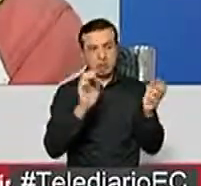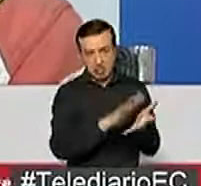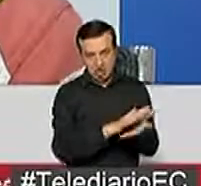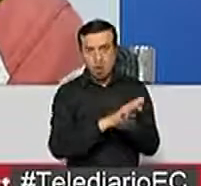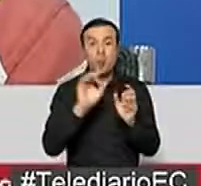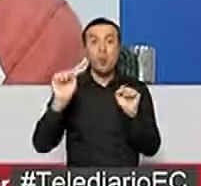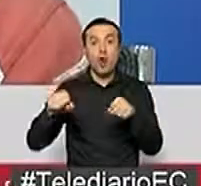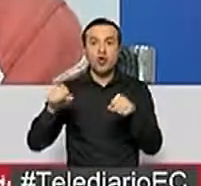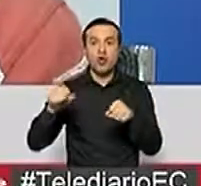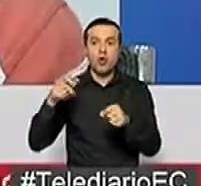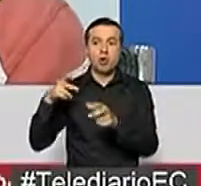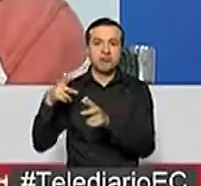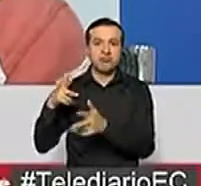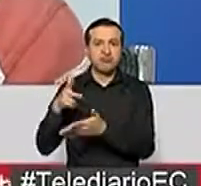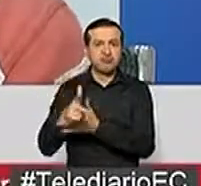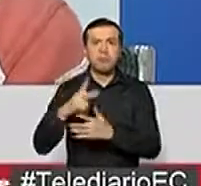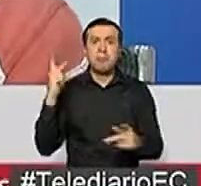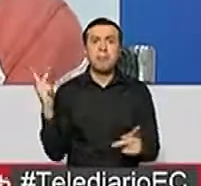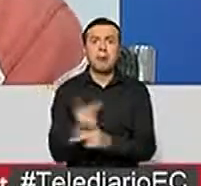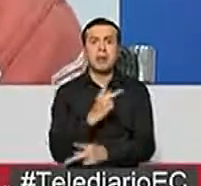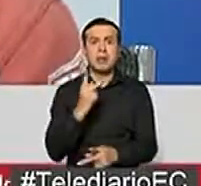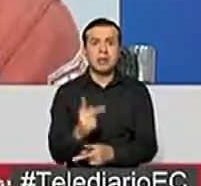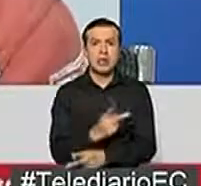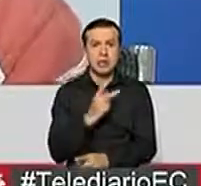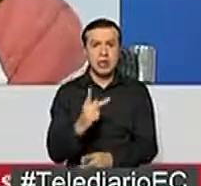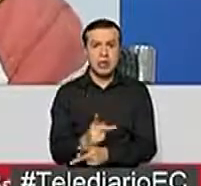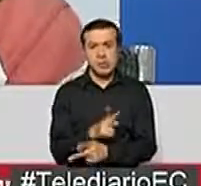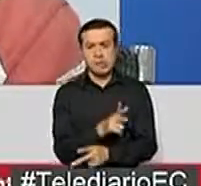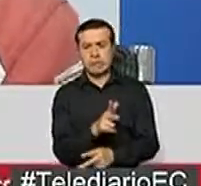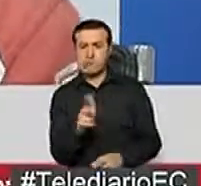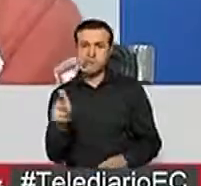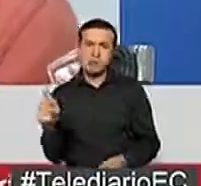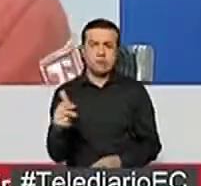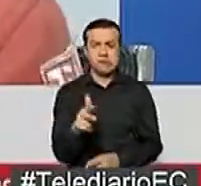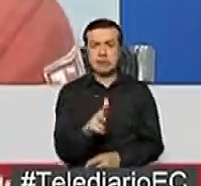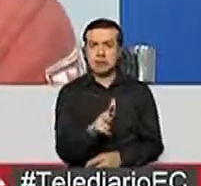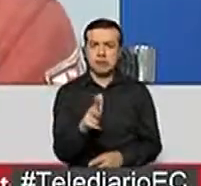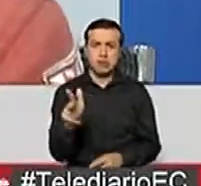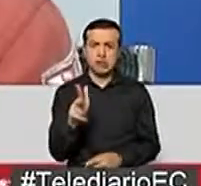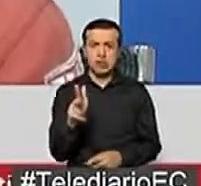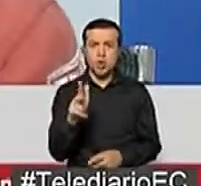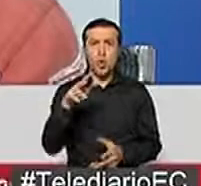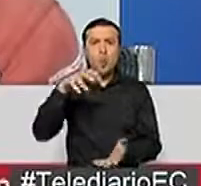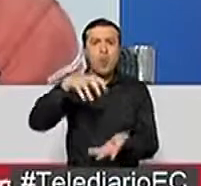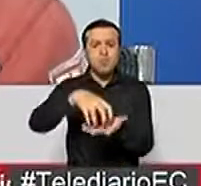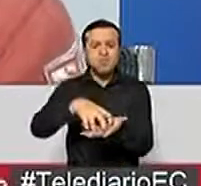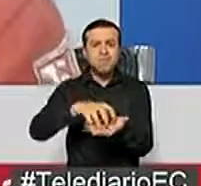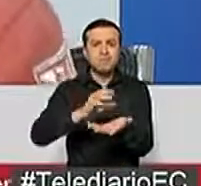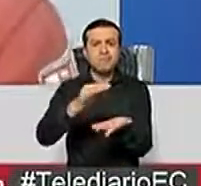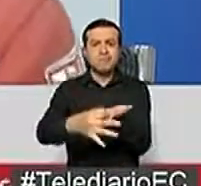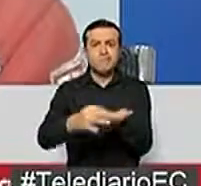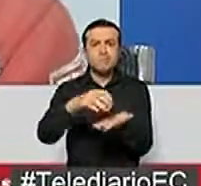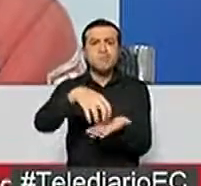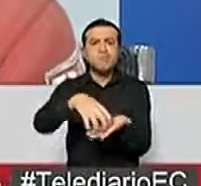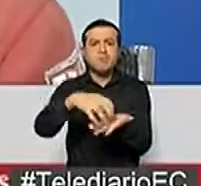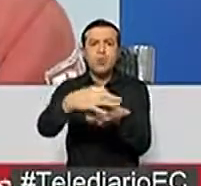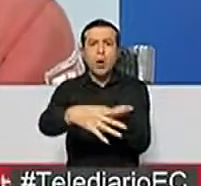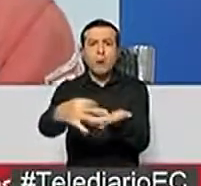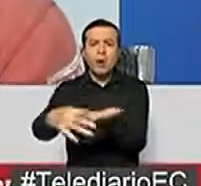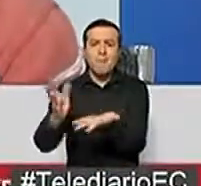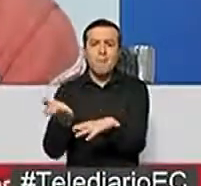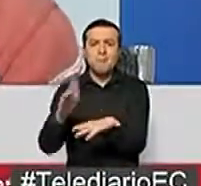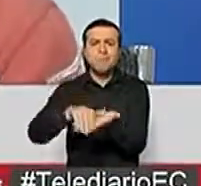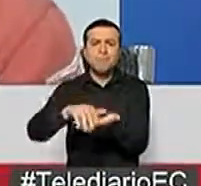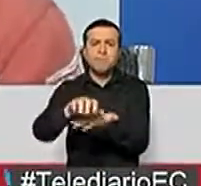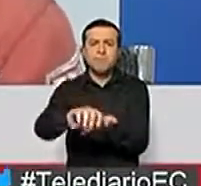por hora, nosotros necesitamos alrededor de 7 metros para poder frenar. Y si tenemos este tipo de vías, lo único que va a suceder es